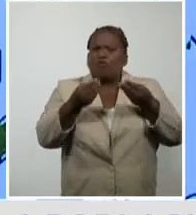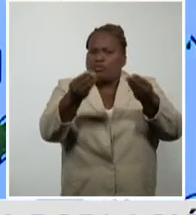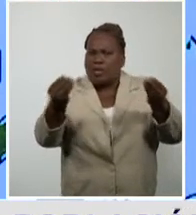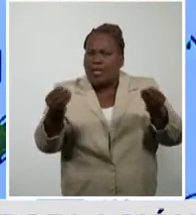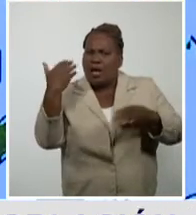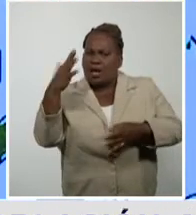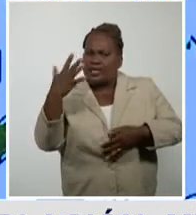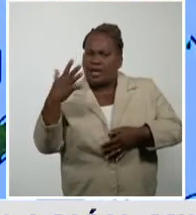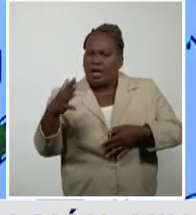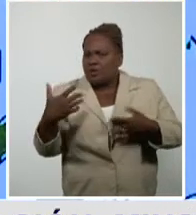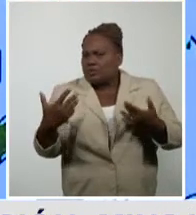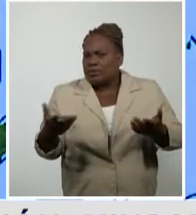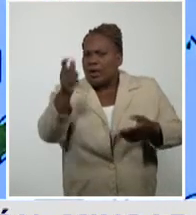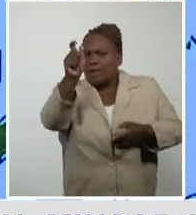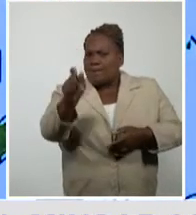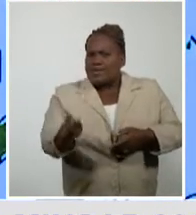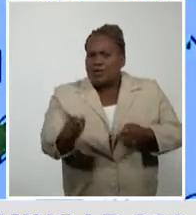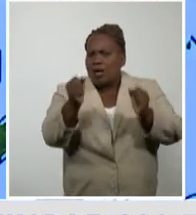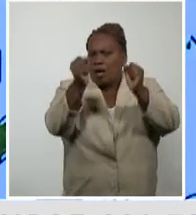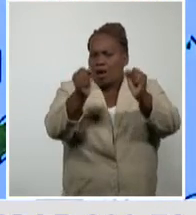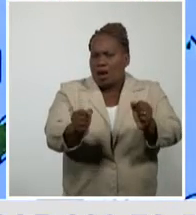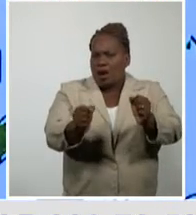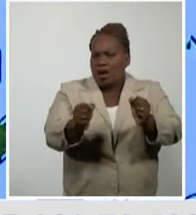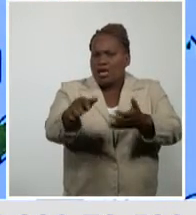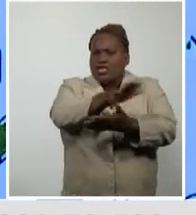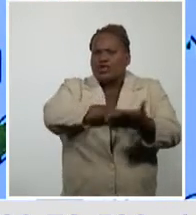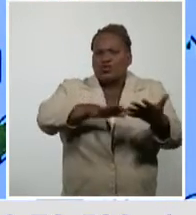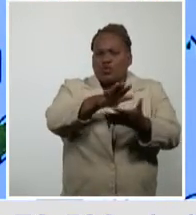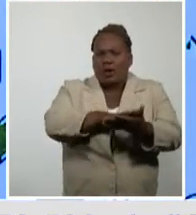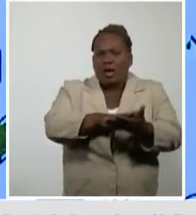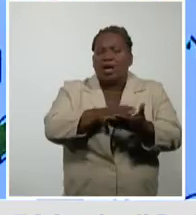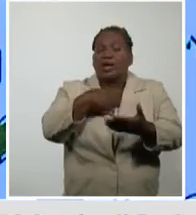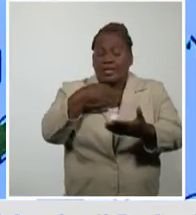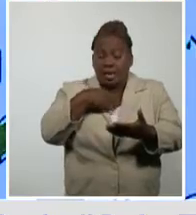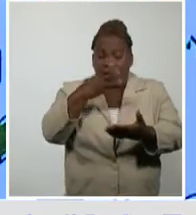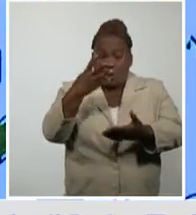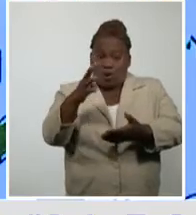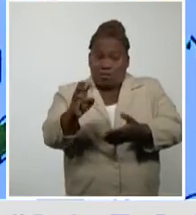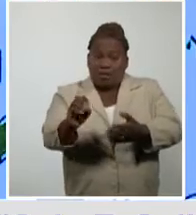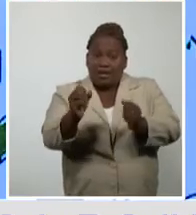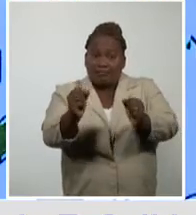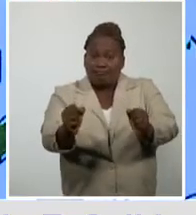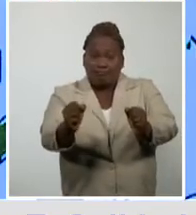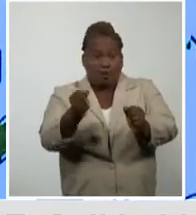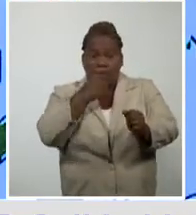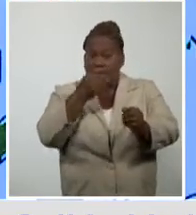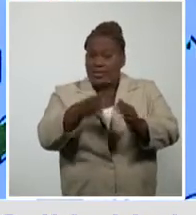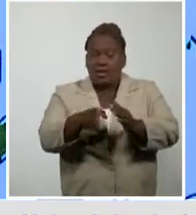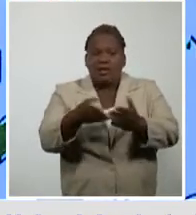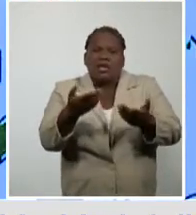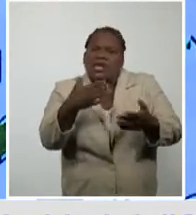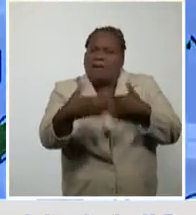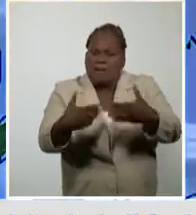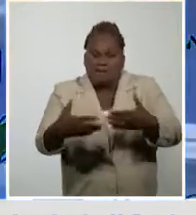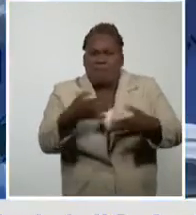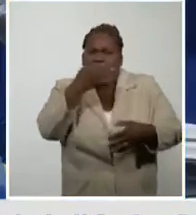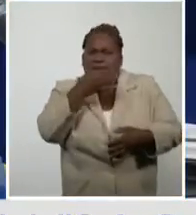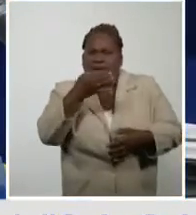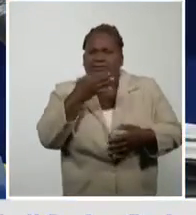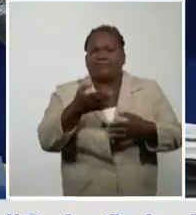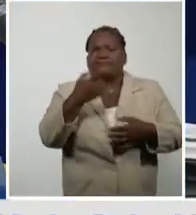los que están hospedados en zonas que han entrado en cuarentena o aislamiento reforzado por la COVID-19? Bueno,